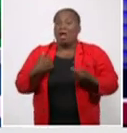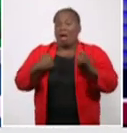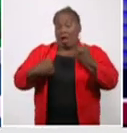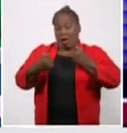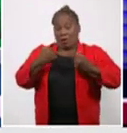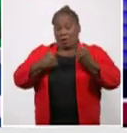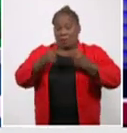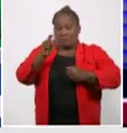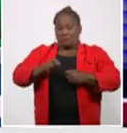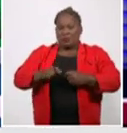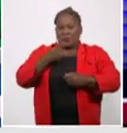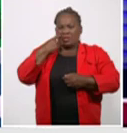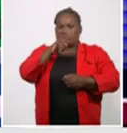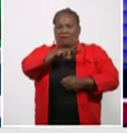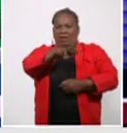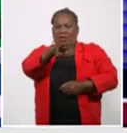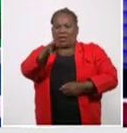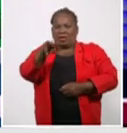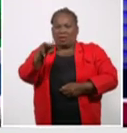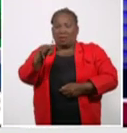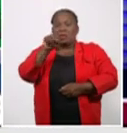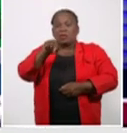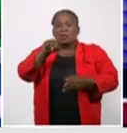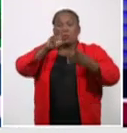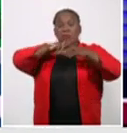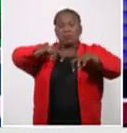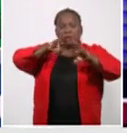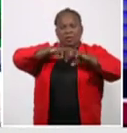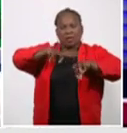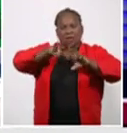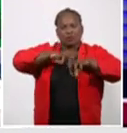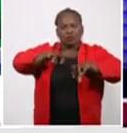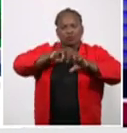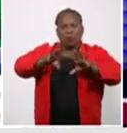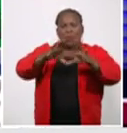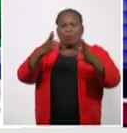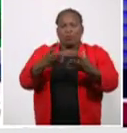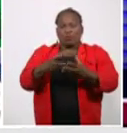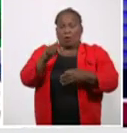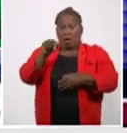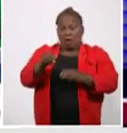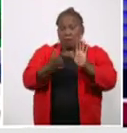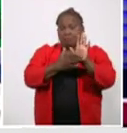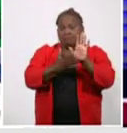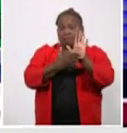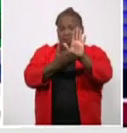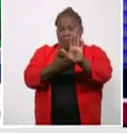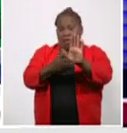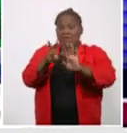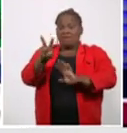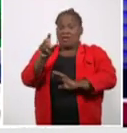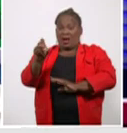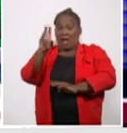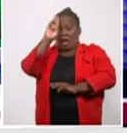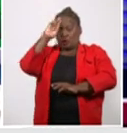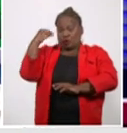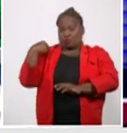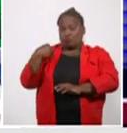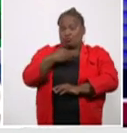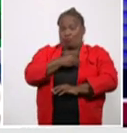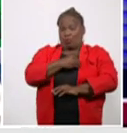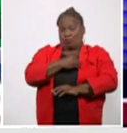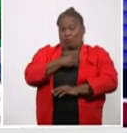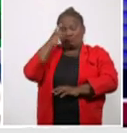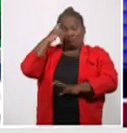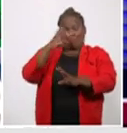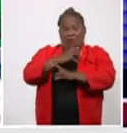presentan. Esto es estudios del mundo. Aquí presentamos lo de Villa Clara con los casos pediátricos y